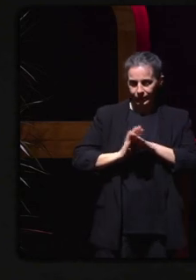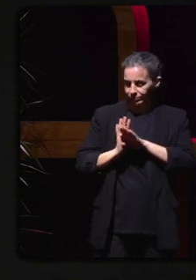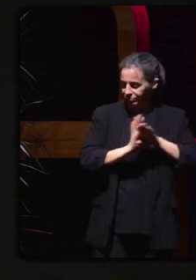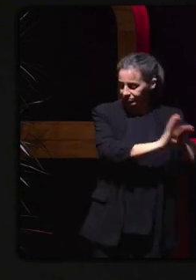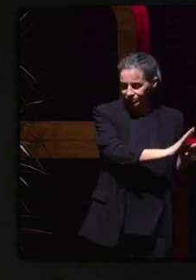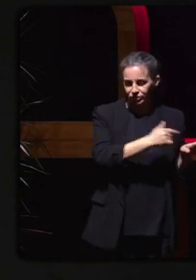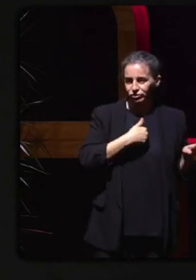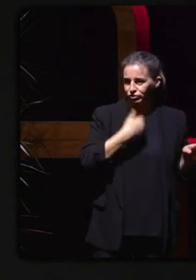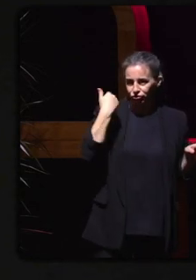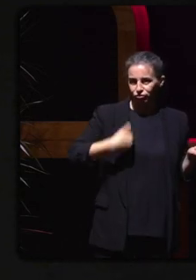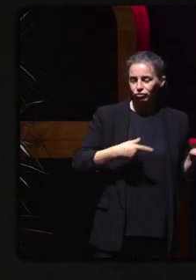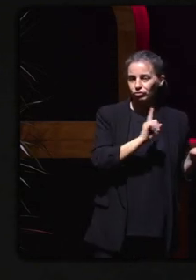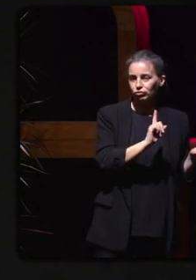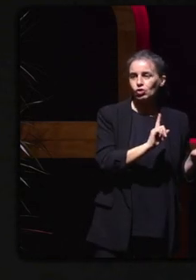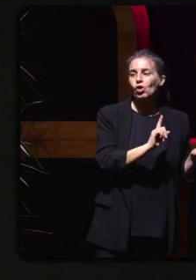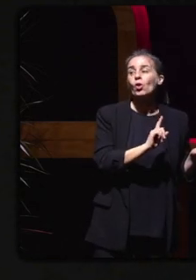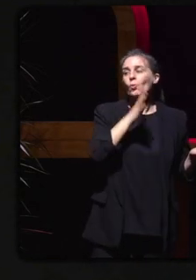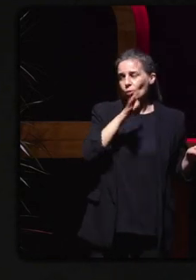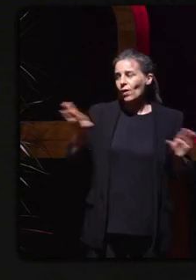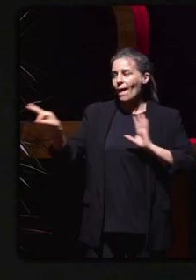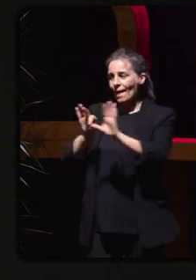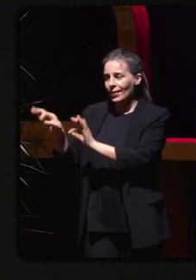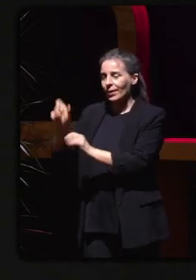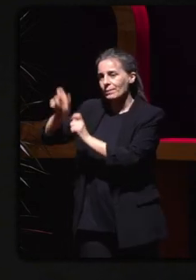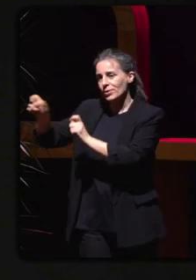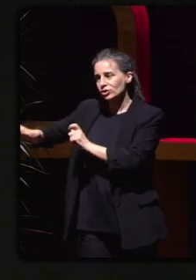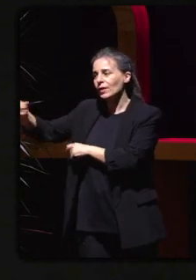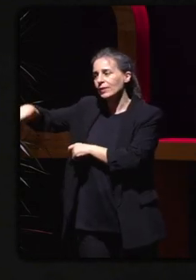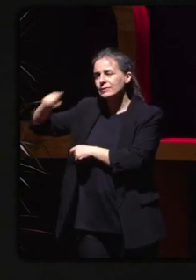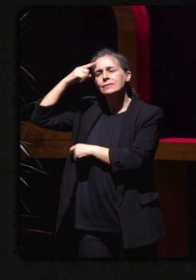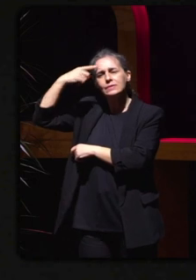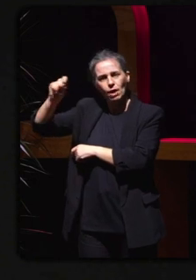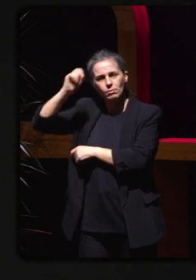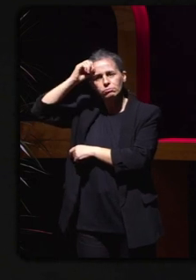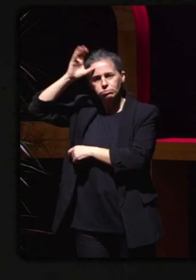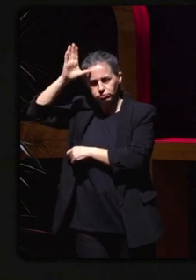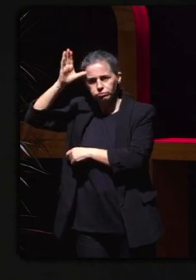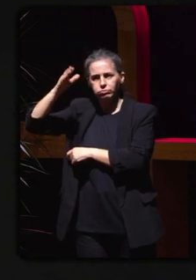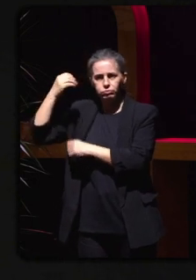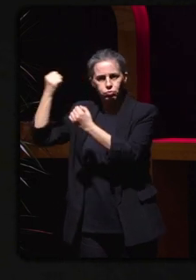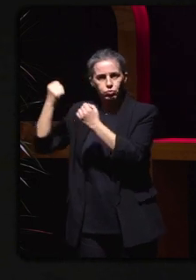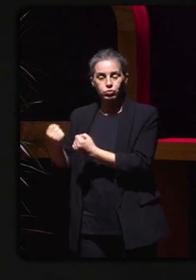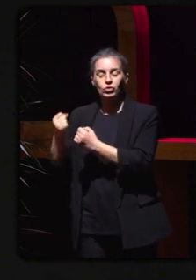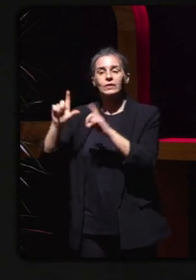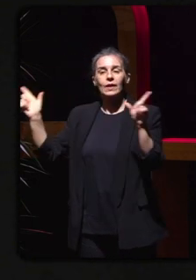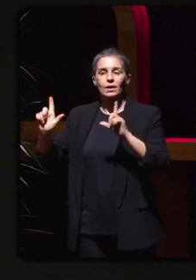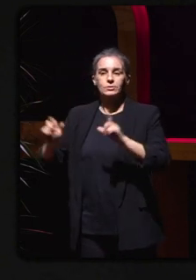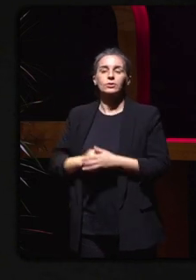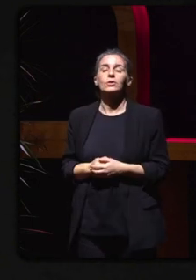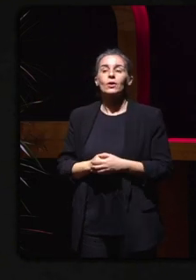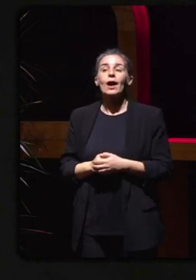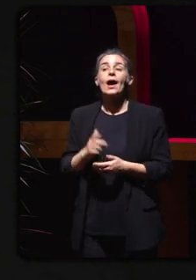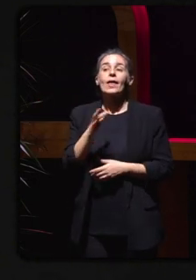de este halago porque cogieron a gente que sabía mucho de televisión o sea Porque además de a